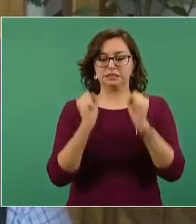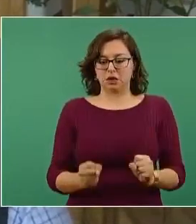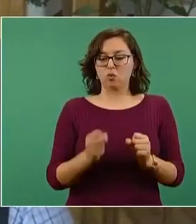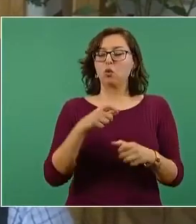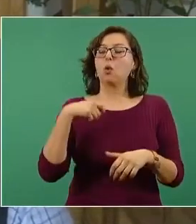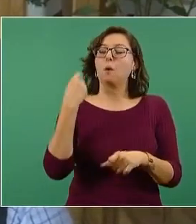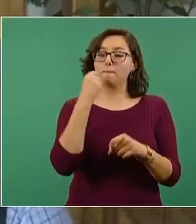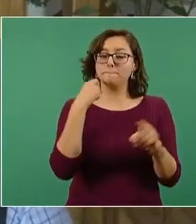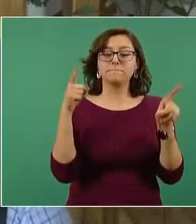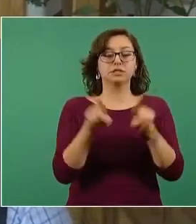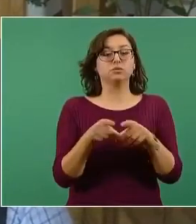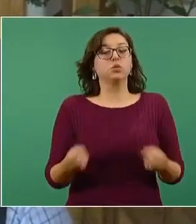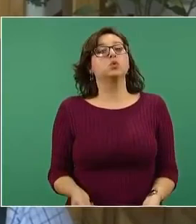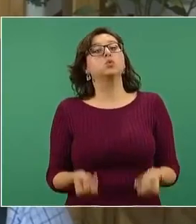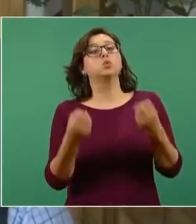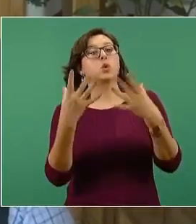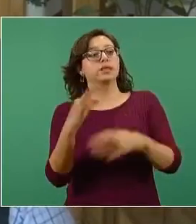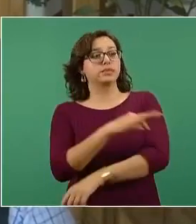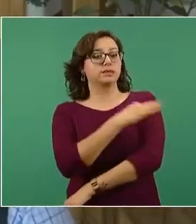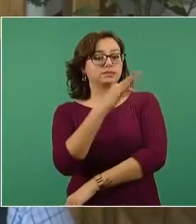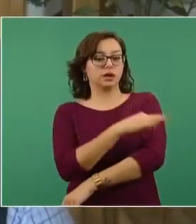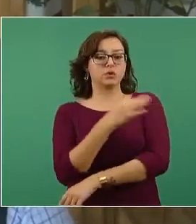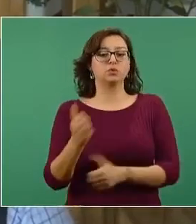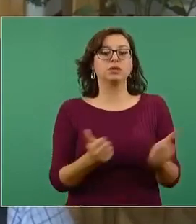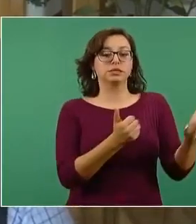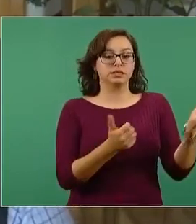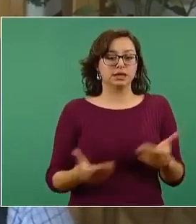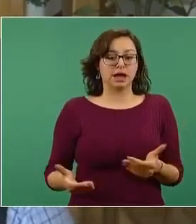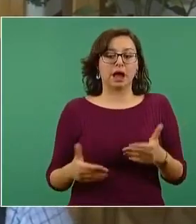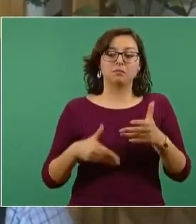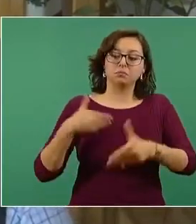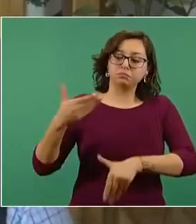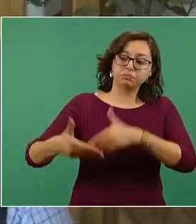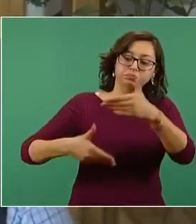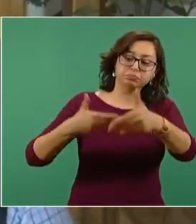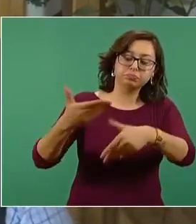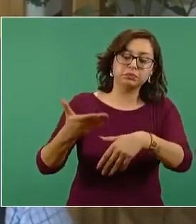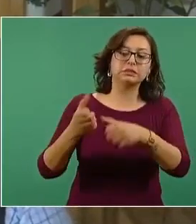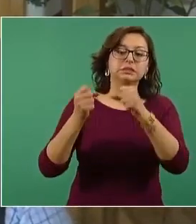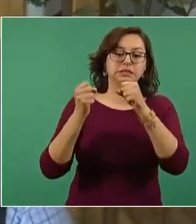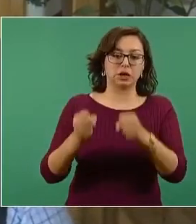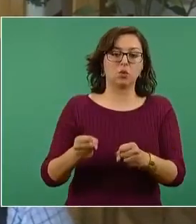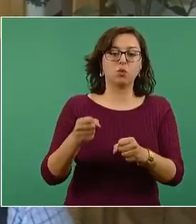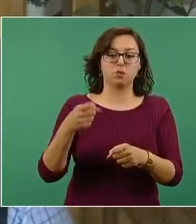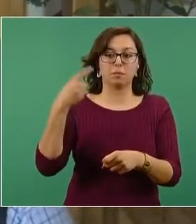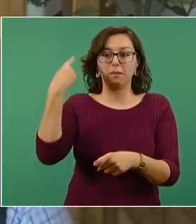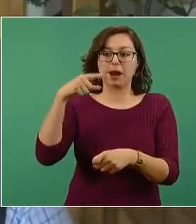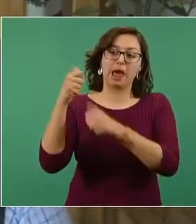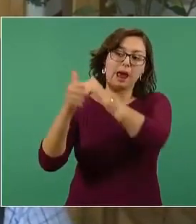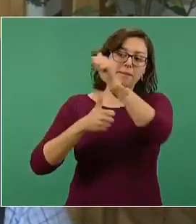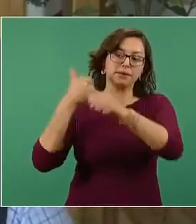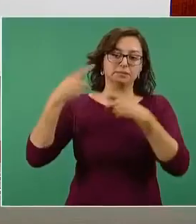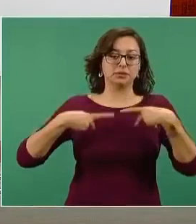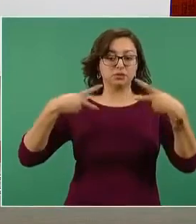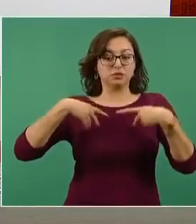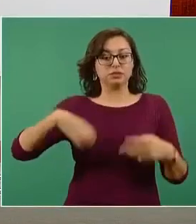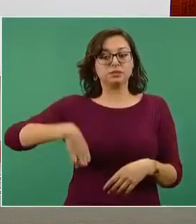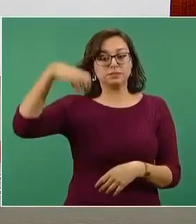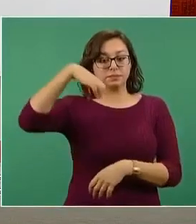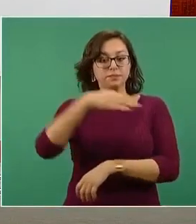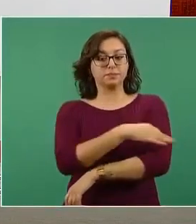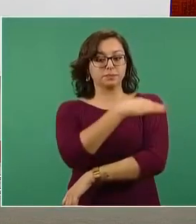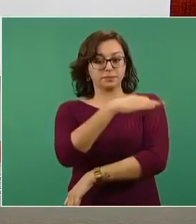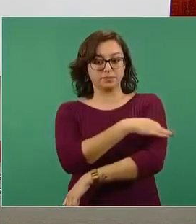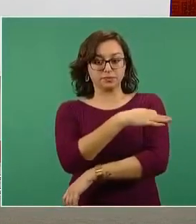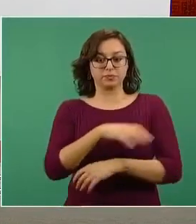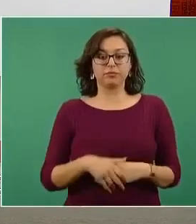las dosis que se van a recibir y cómo se está pensando entonces asegurar esta meta para el mes de abril. Doctor,